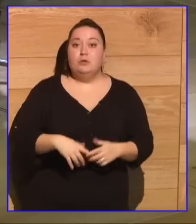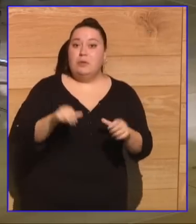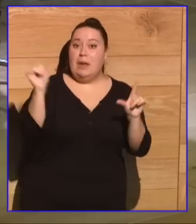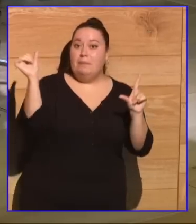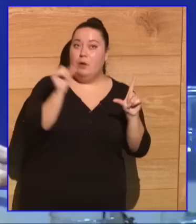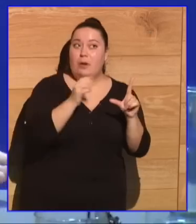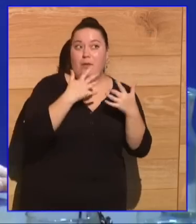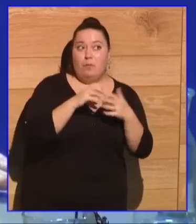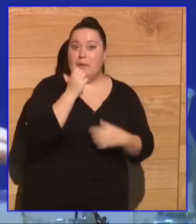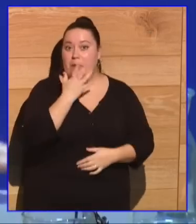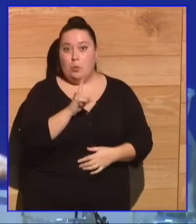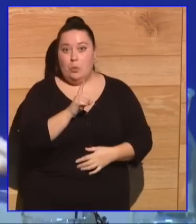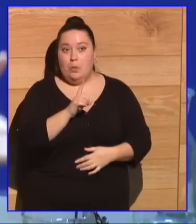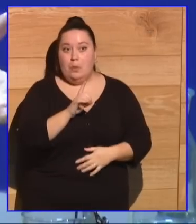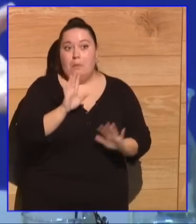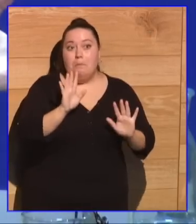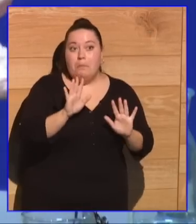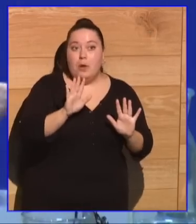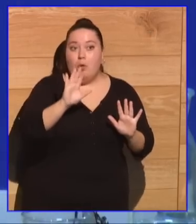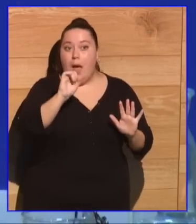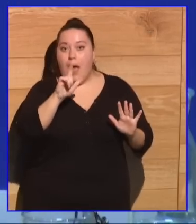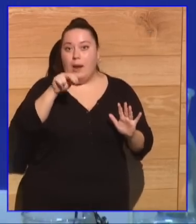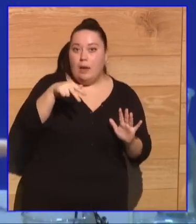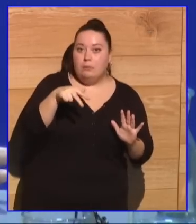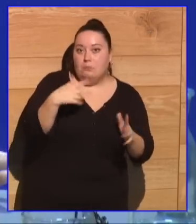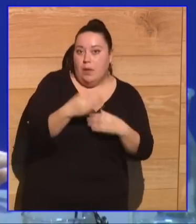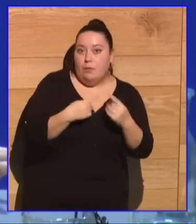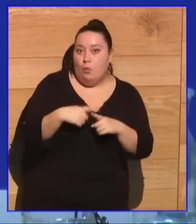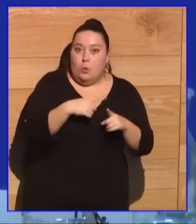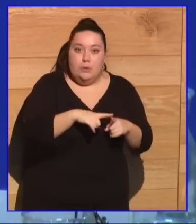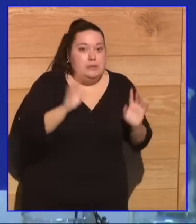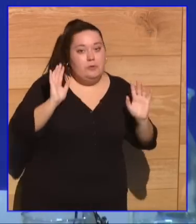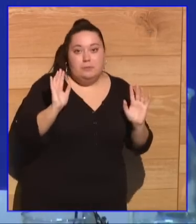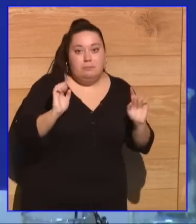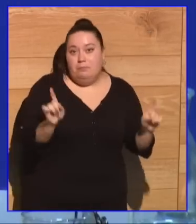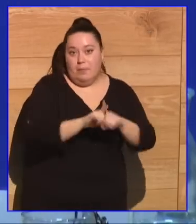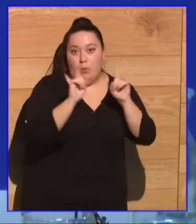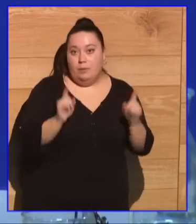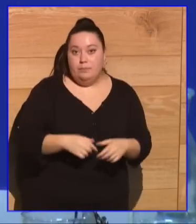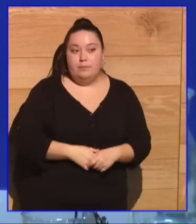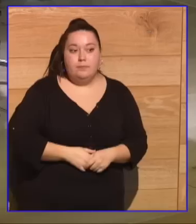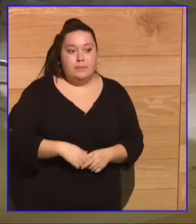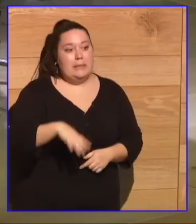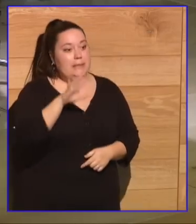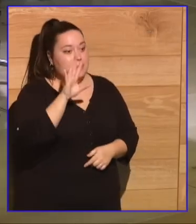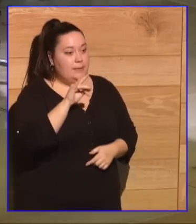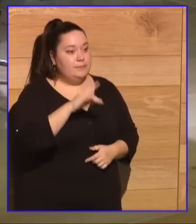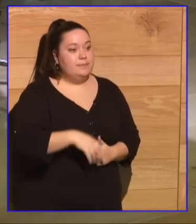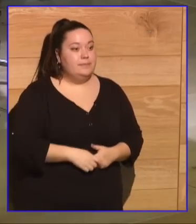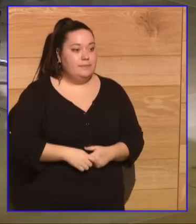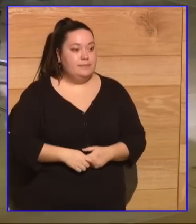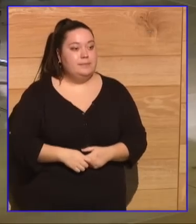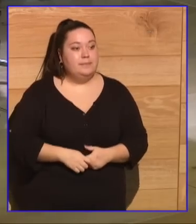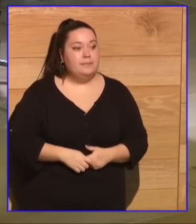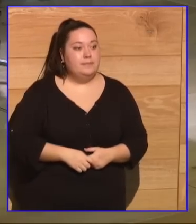funcionara especialmente bien. Y sin embargo, joder, es Alan Parker haciendo cosas. Yo ya con eso estoy. Sí. Vale, ya